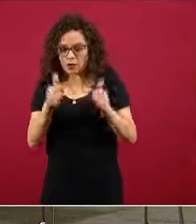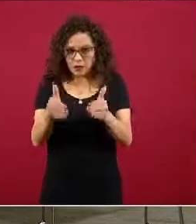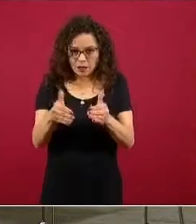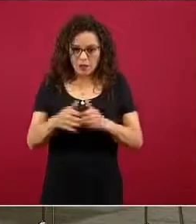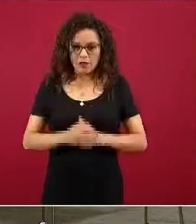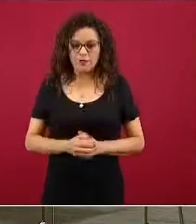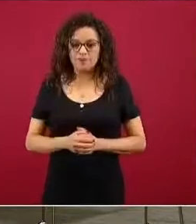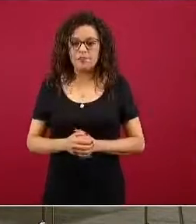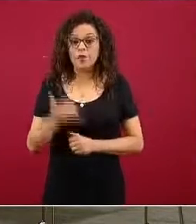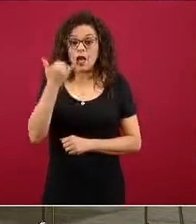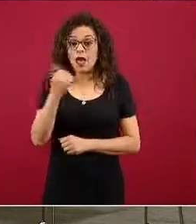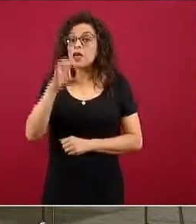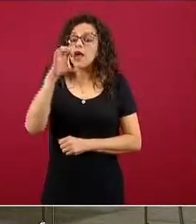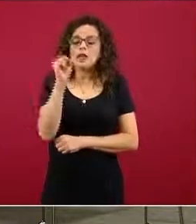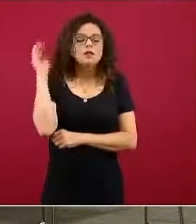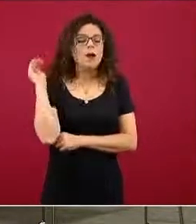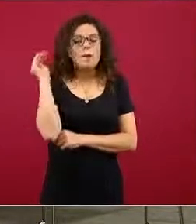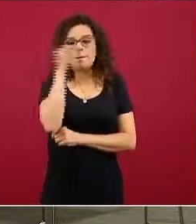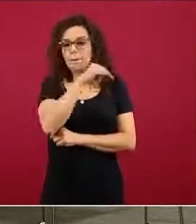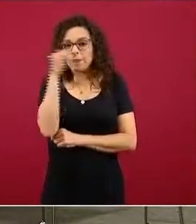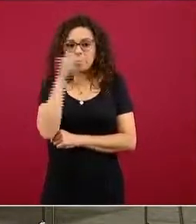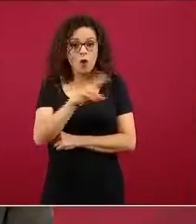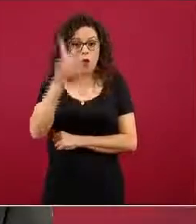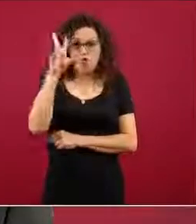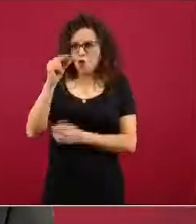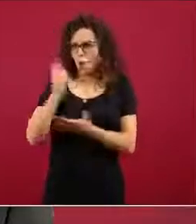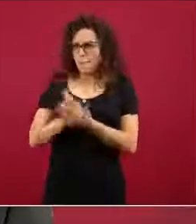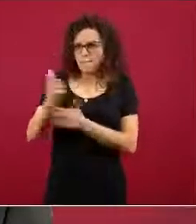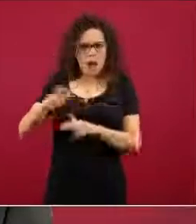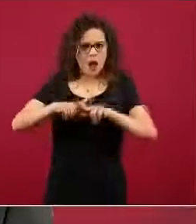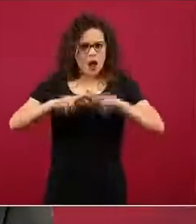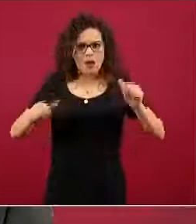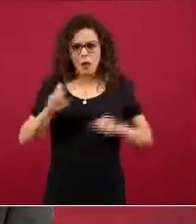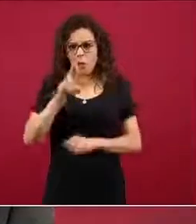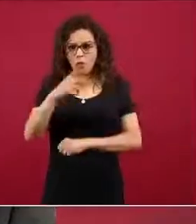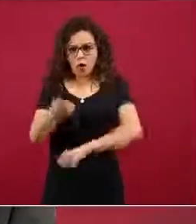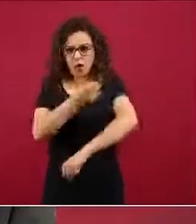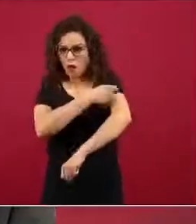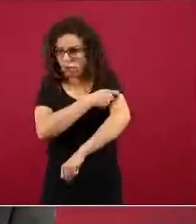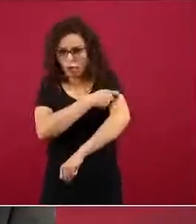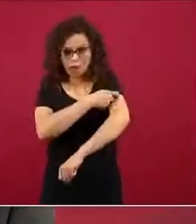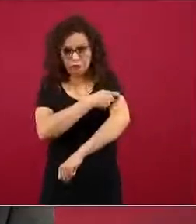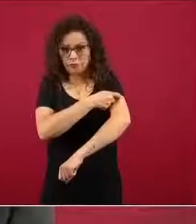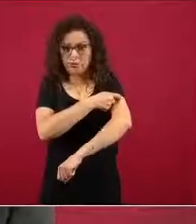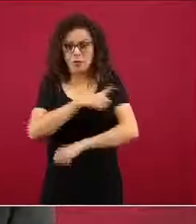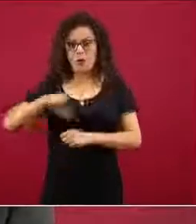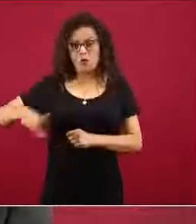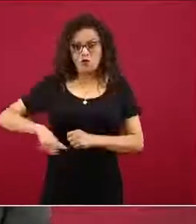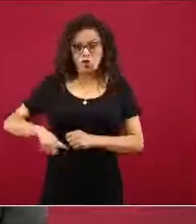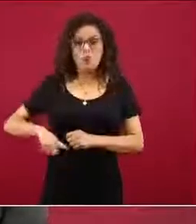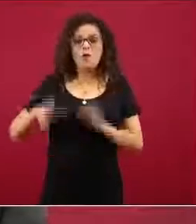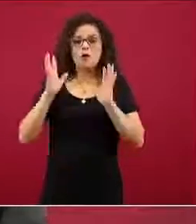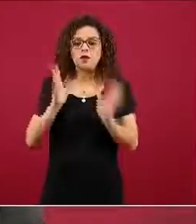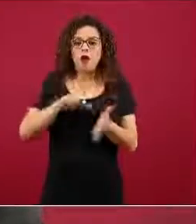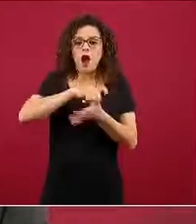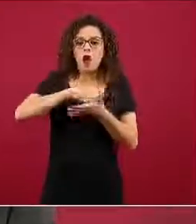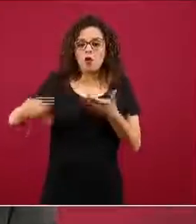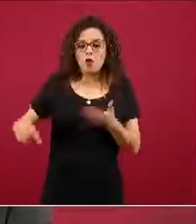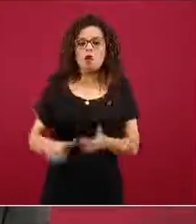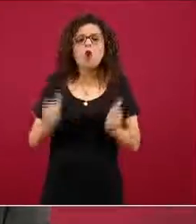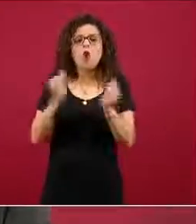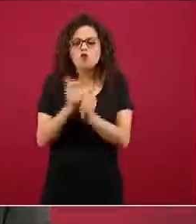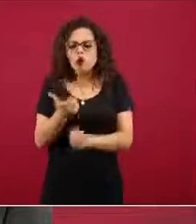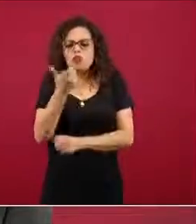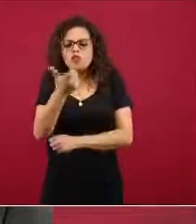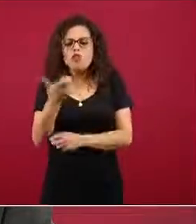es gratuita. No habrá cobro alguno por la vacuna contra COVID. El gobierno la ha comprado con recursos de la